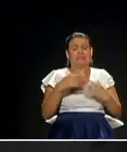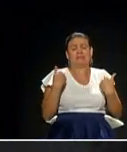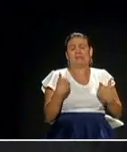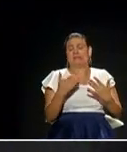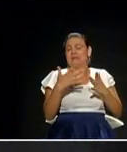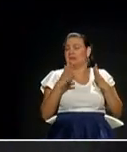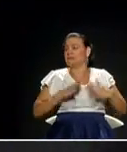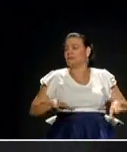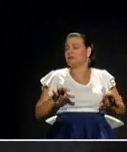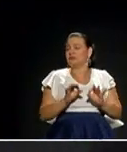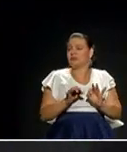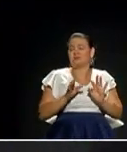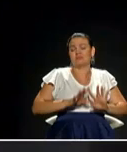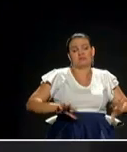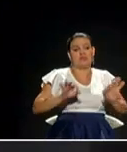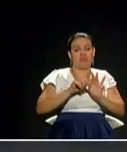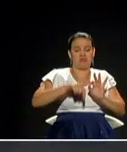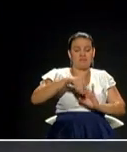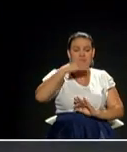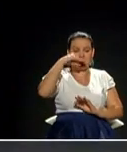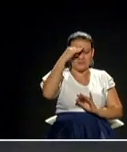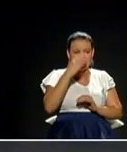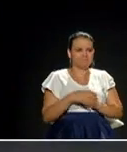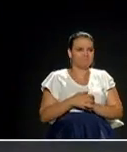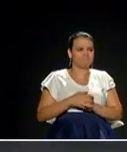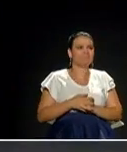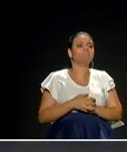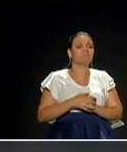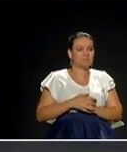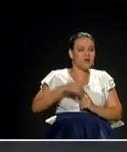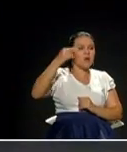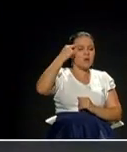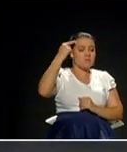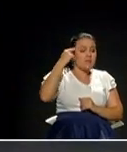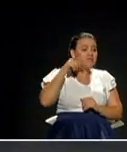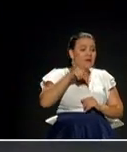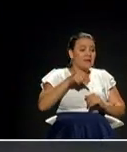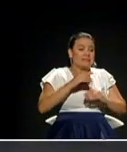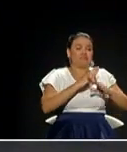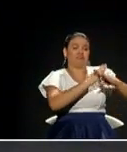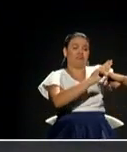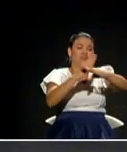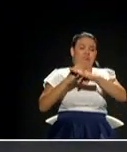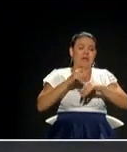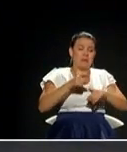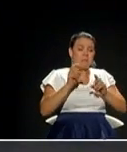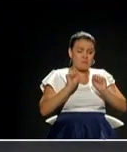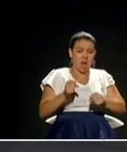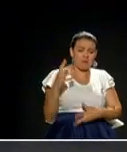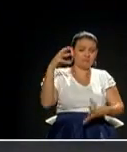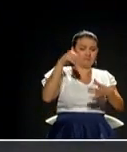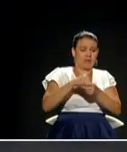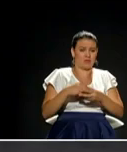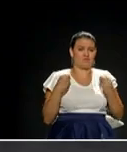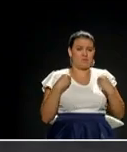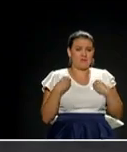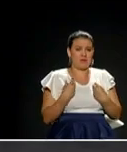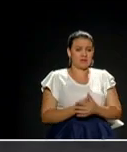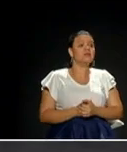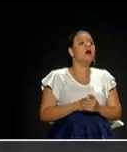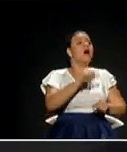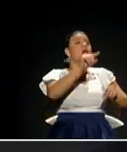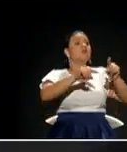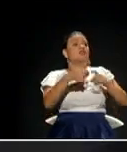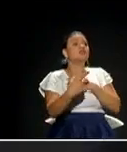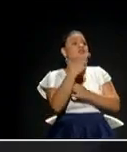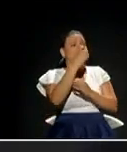para la ciudad de tal manera pues que nuestras apuestas por la seguridad se hacer del centro lugar habitado movilizaremos la fuerza pública de algunos lugares